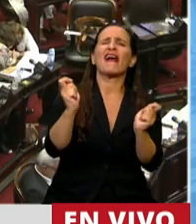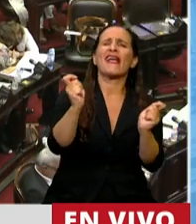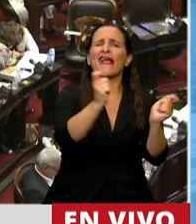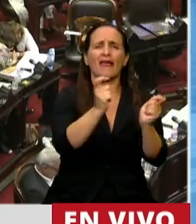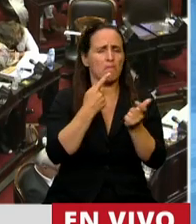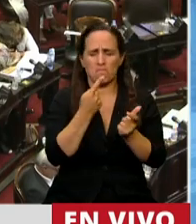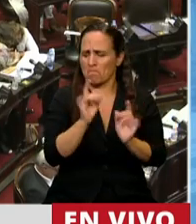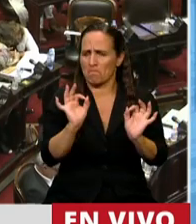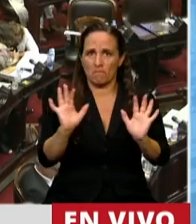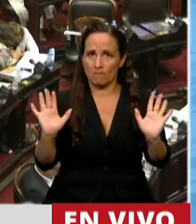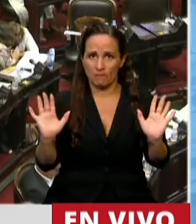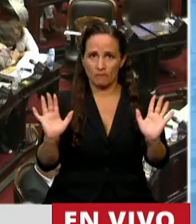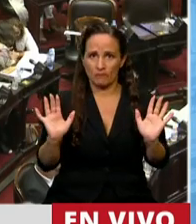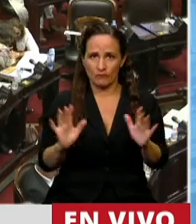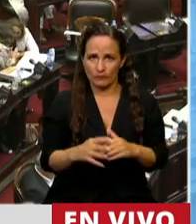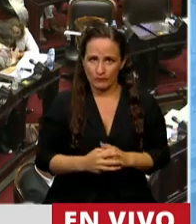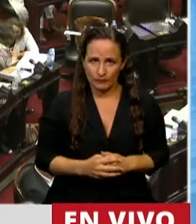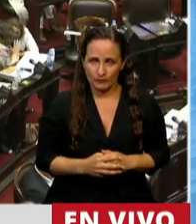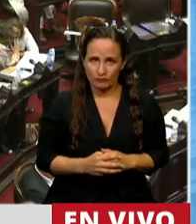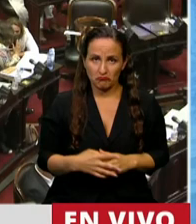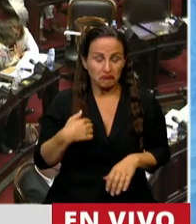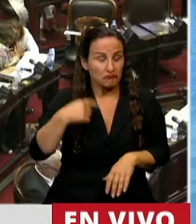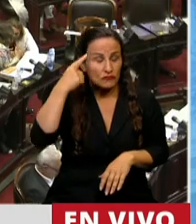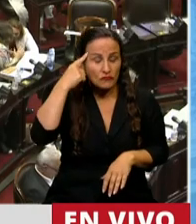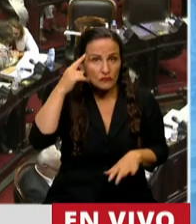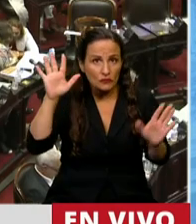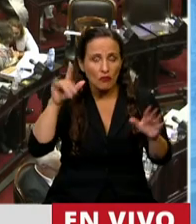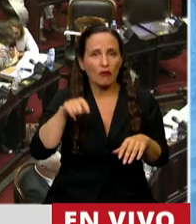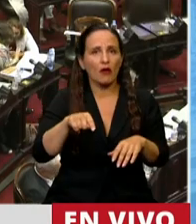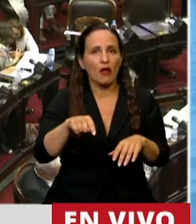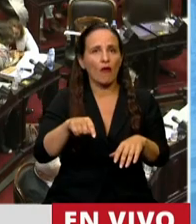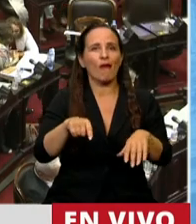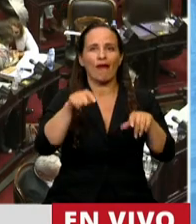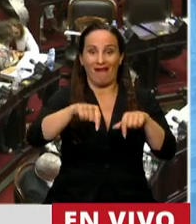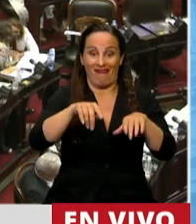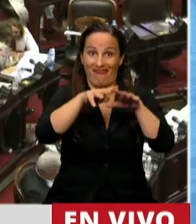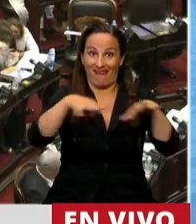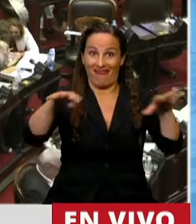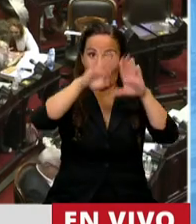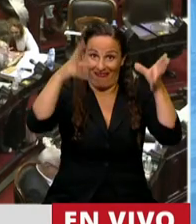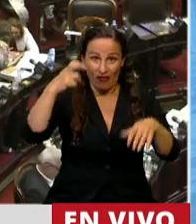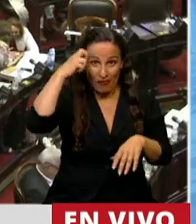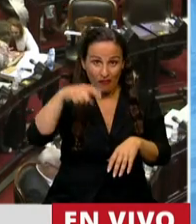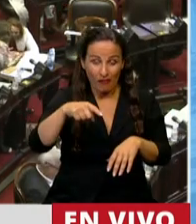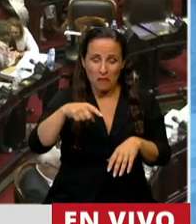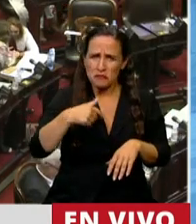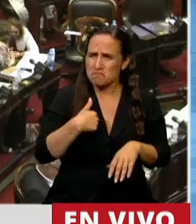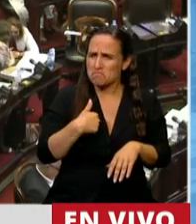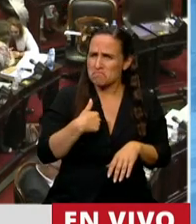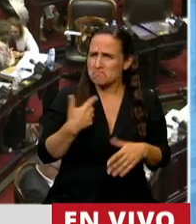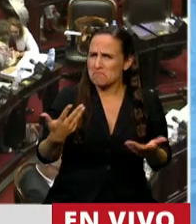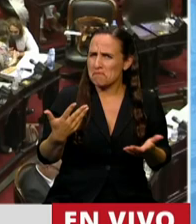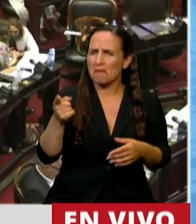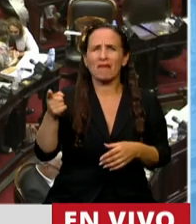refería específicamente. Creo que en esta Cámara, yo por lo menos no recuerdo que se haya hecho